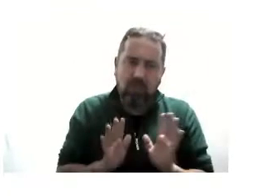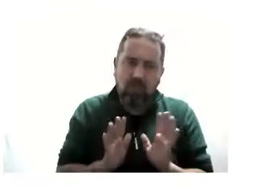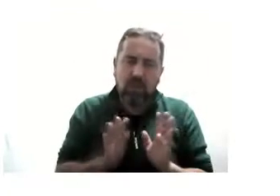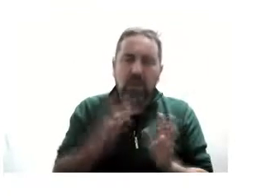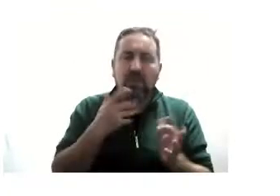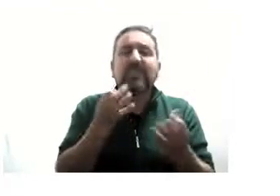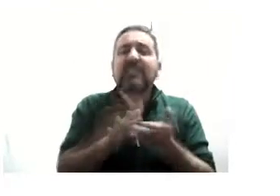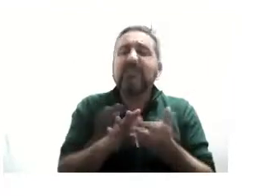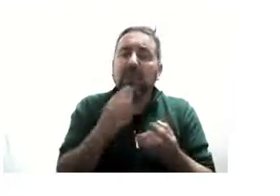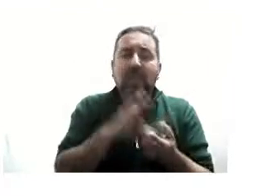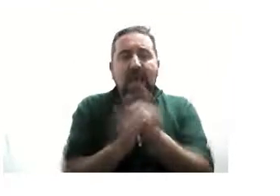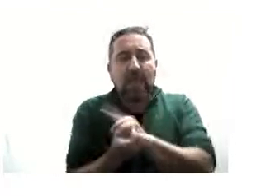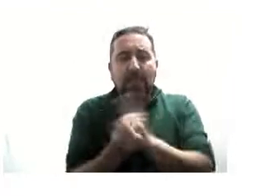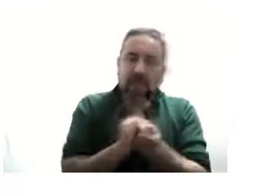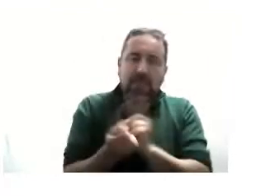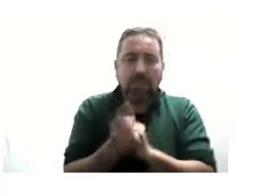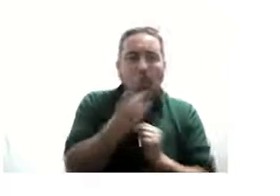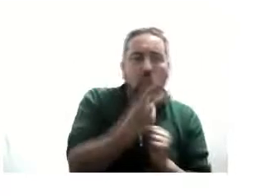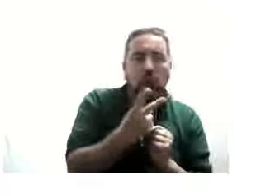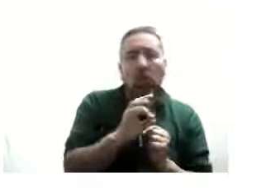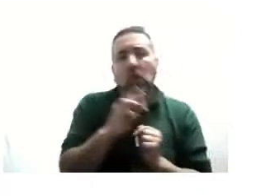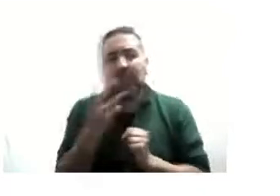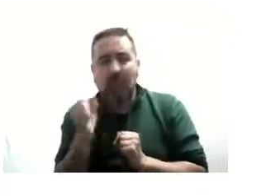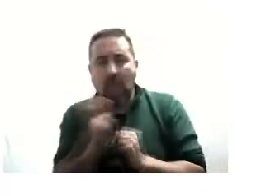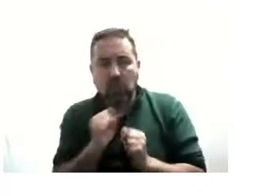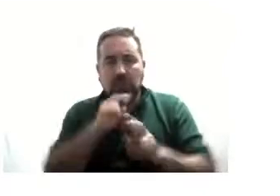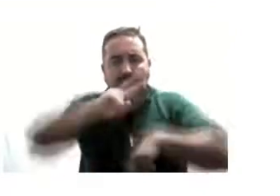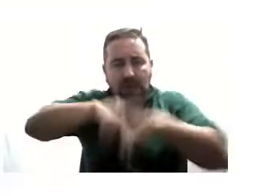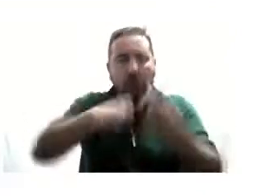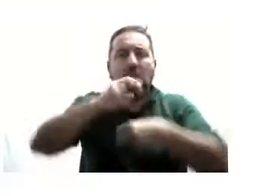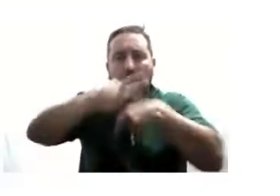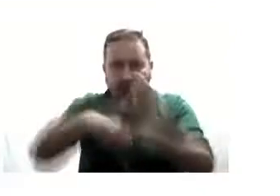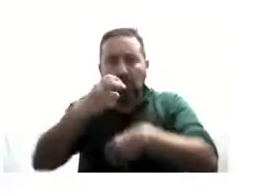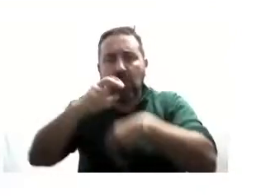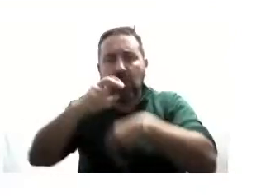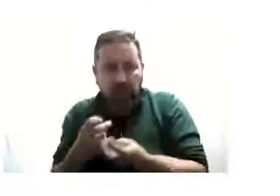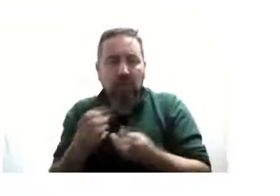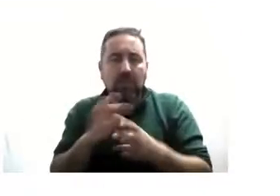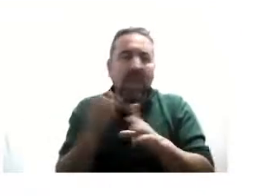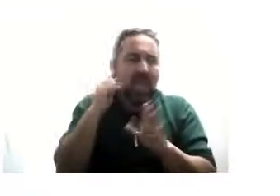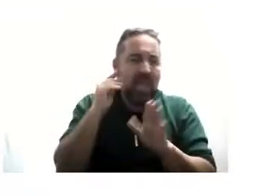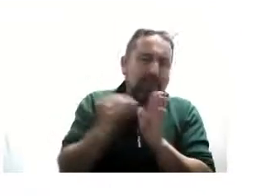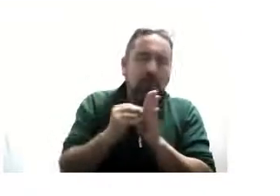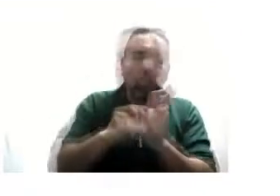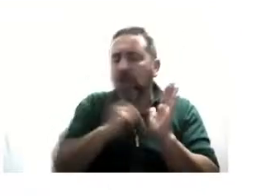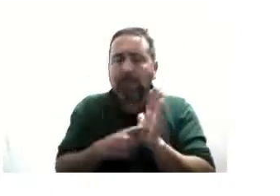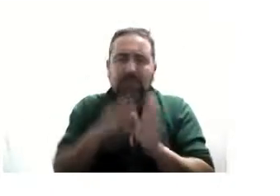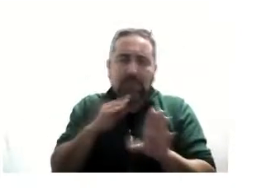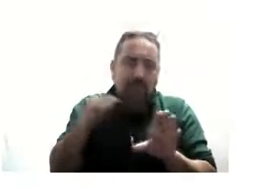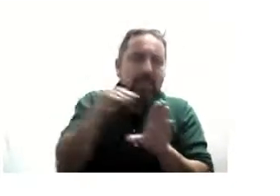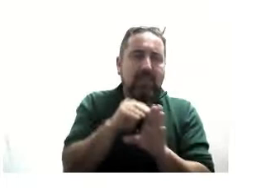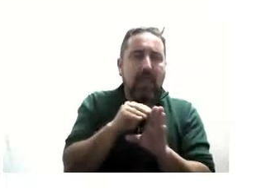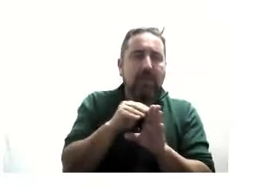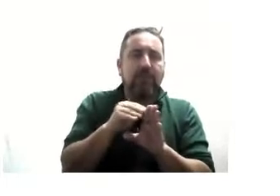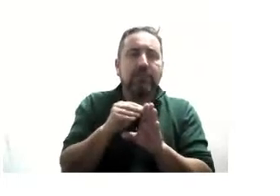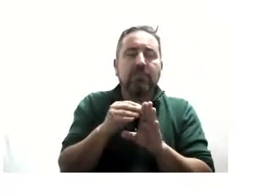cambian constantemente, cada 2 o 3 años hay una renovación. Se pueden clasificar de muchas maneras, semi-implantables, totalmente implantables. Cada uno